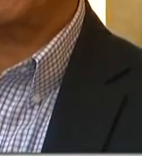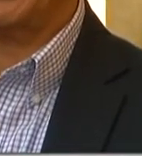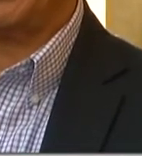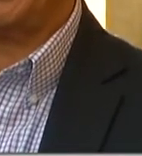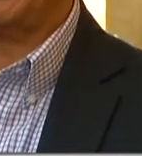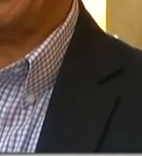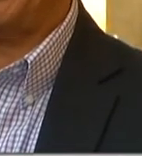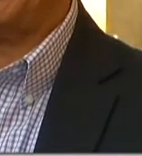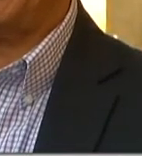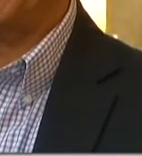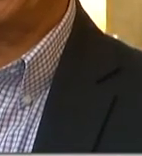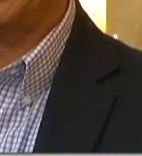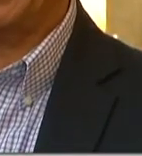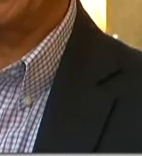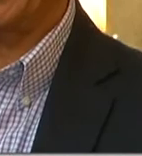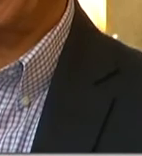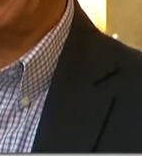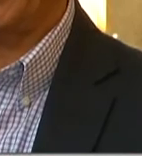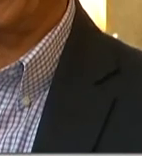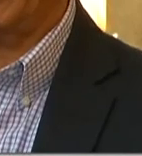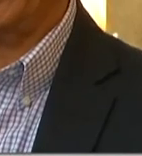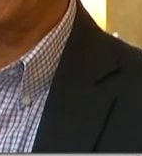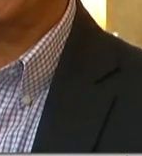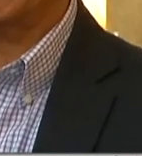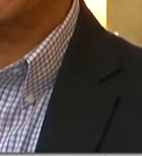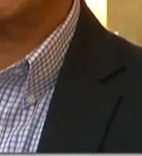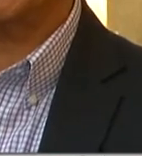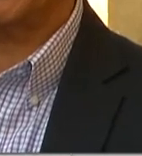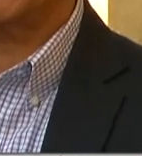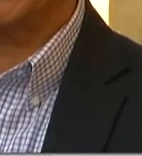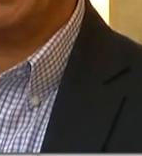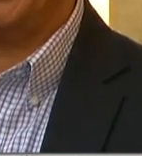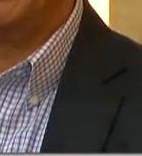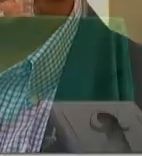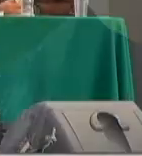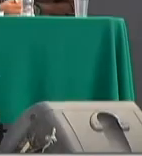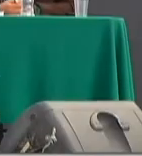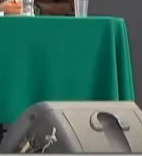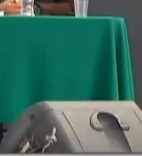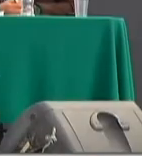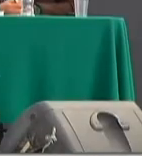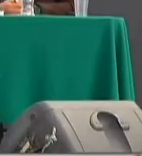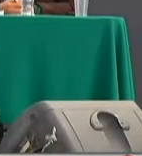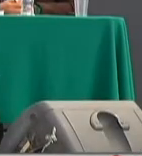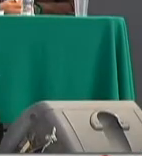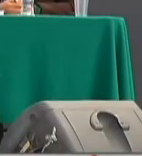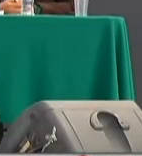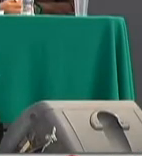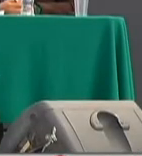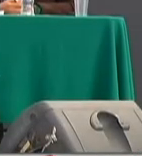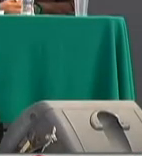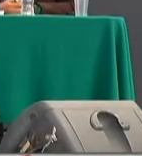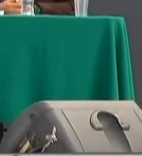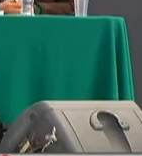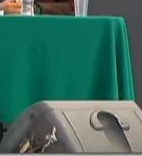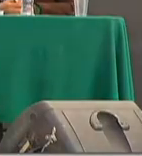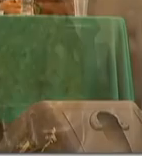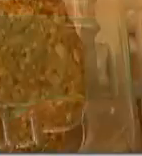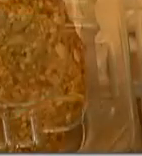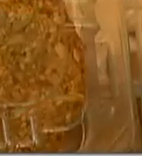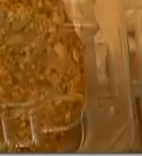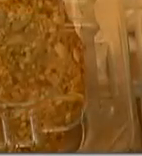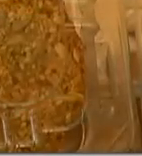sobre todo esta gran diversidad que tiene México en torno a la cocina tradicional. Hacer visible lo que tiene que ver con los